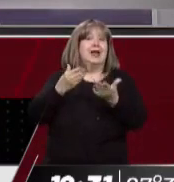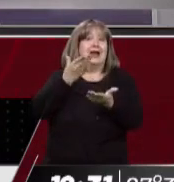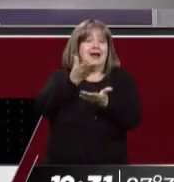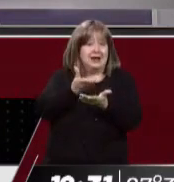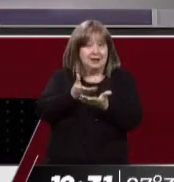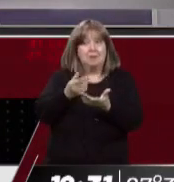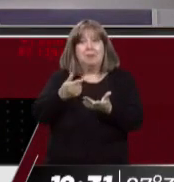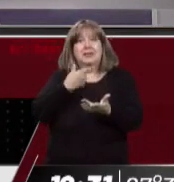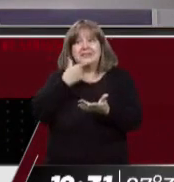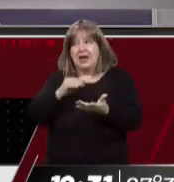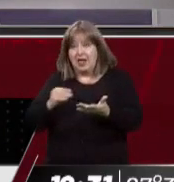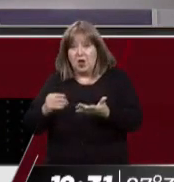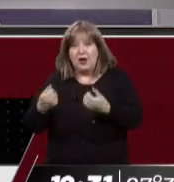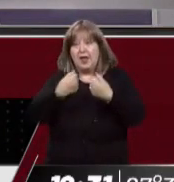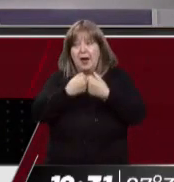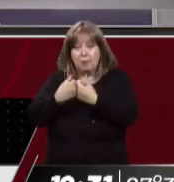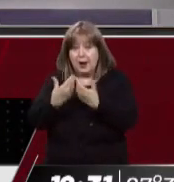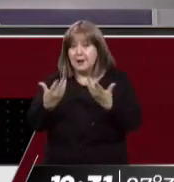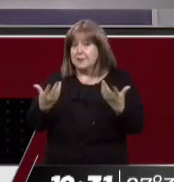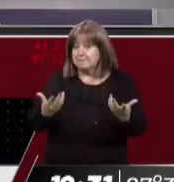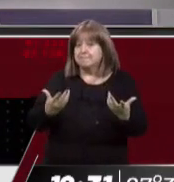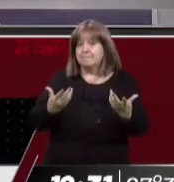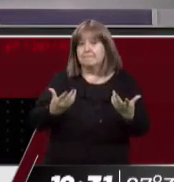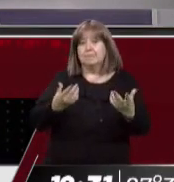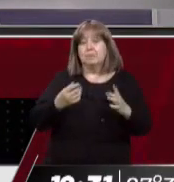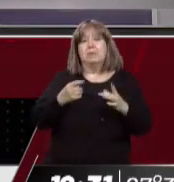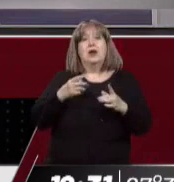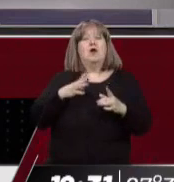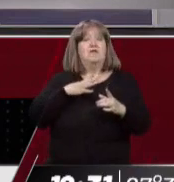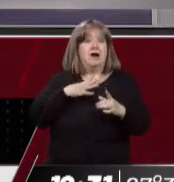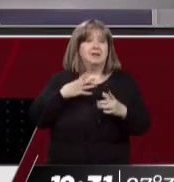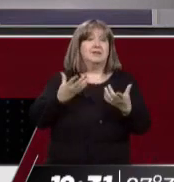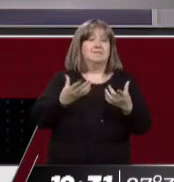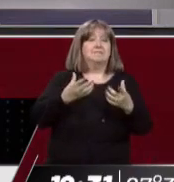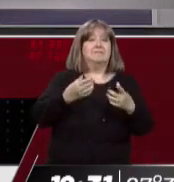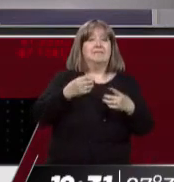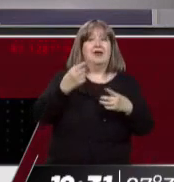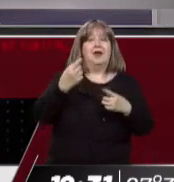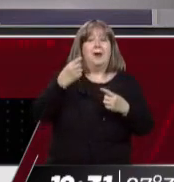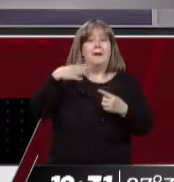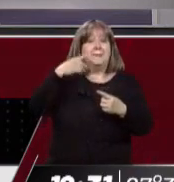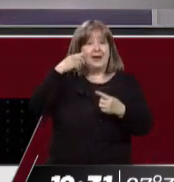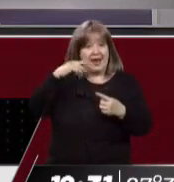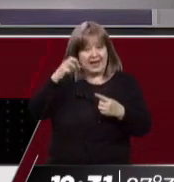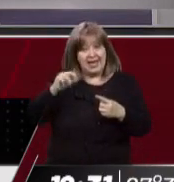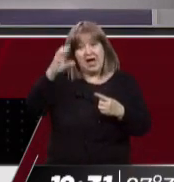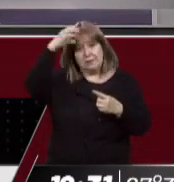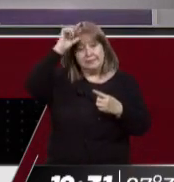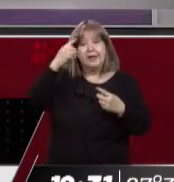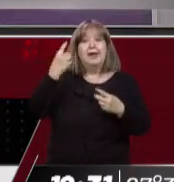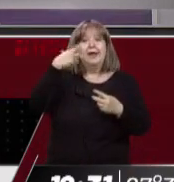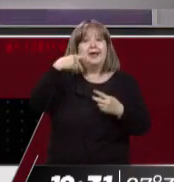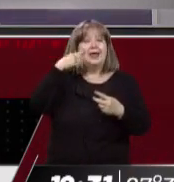por parte de los legisladores. Vos marcabas dos de las comisiones más importantes, también tendrá que pasar por la específica de hidrocarburos, minería y energía. Claro, tenés Pero,